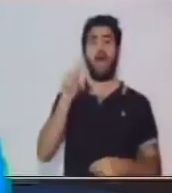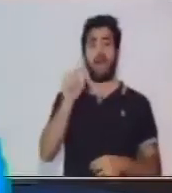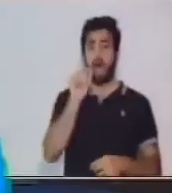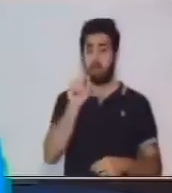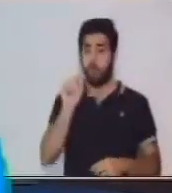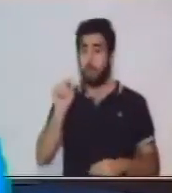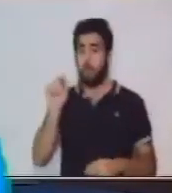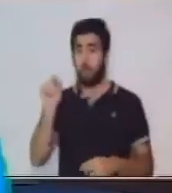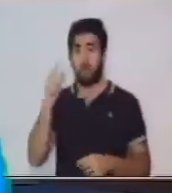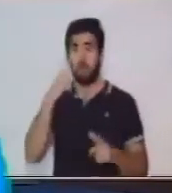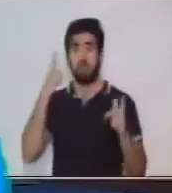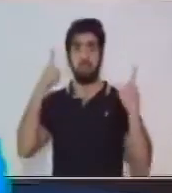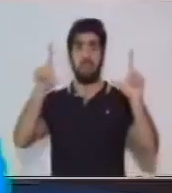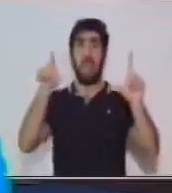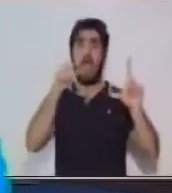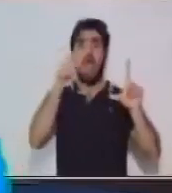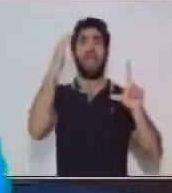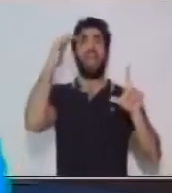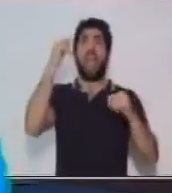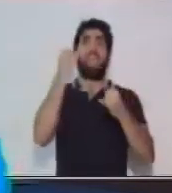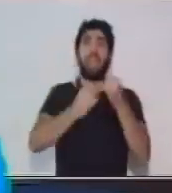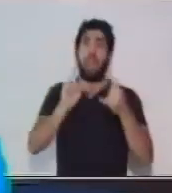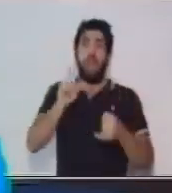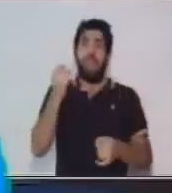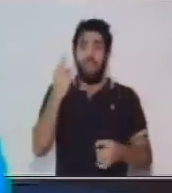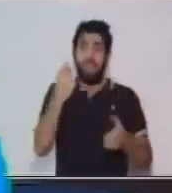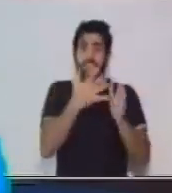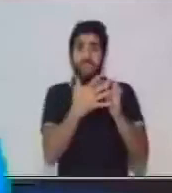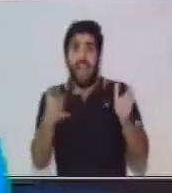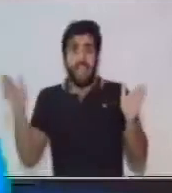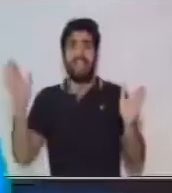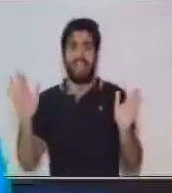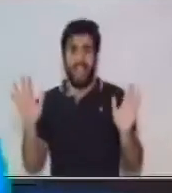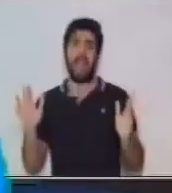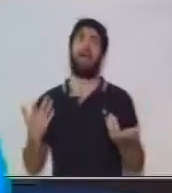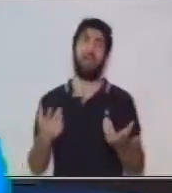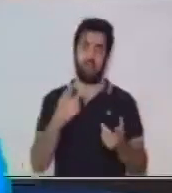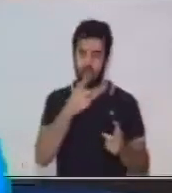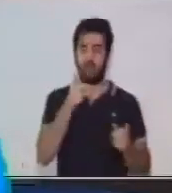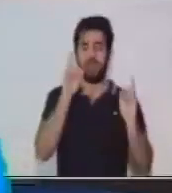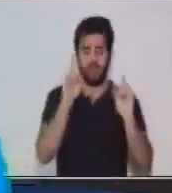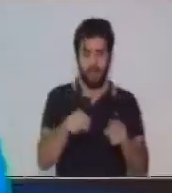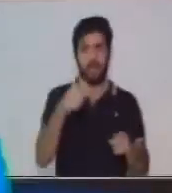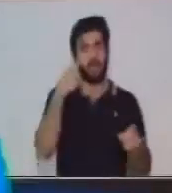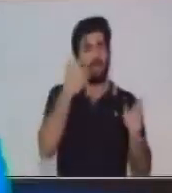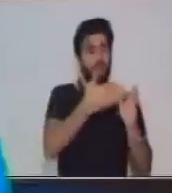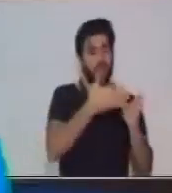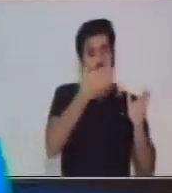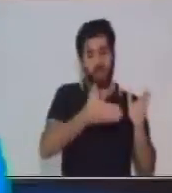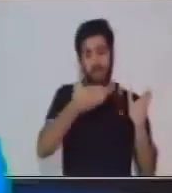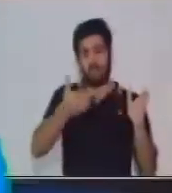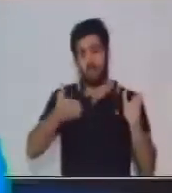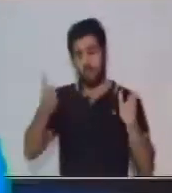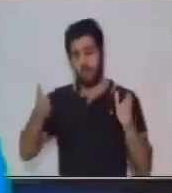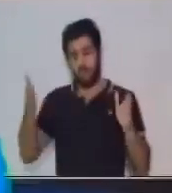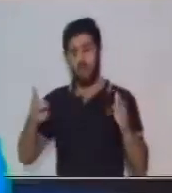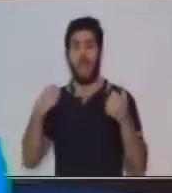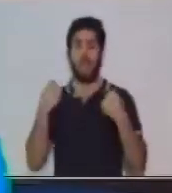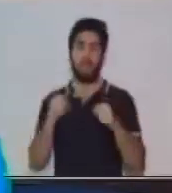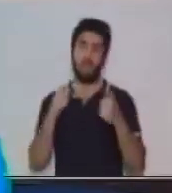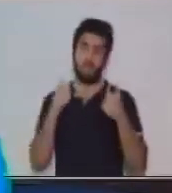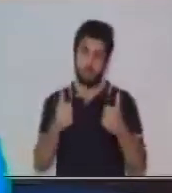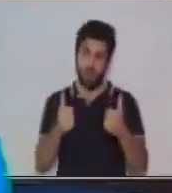forma tiene que llevarse esa secuencia a tal punto que también tenga una estructura